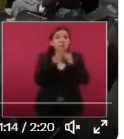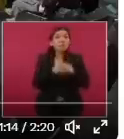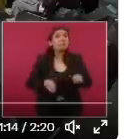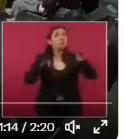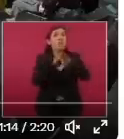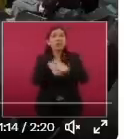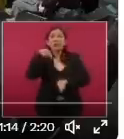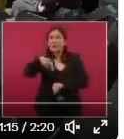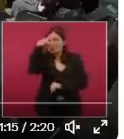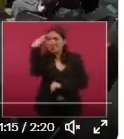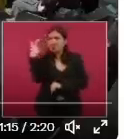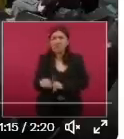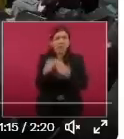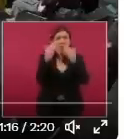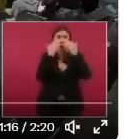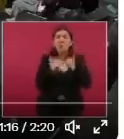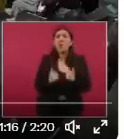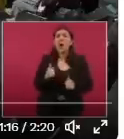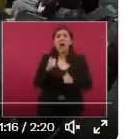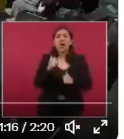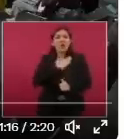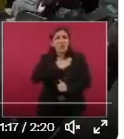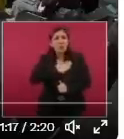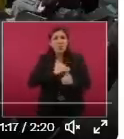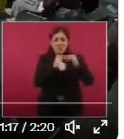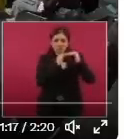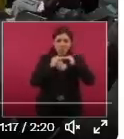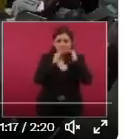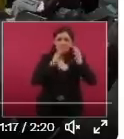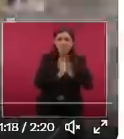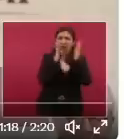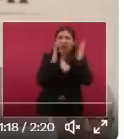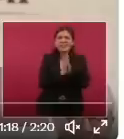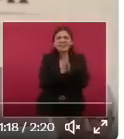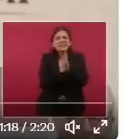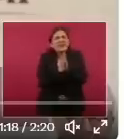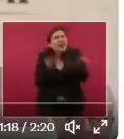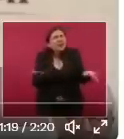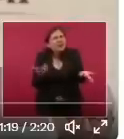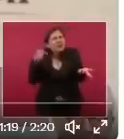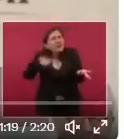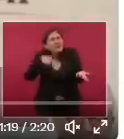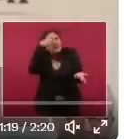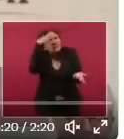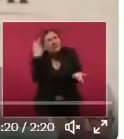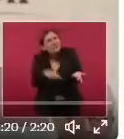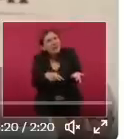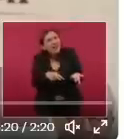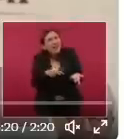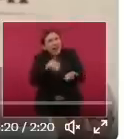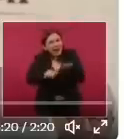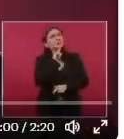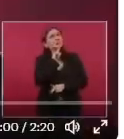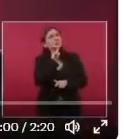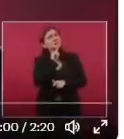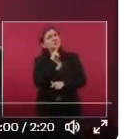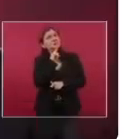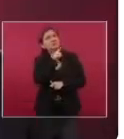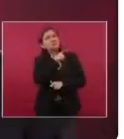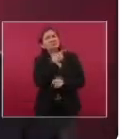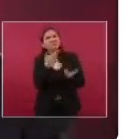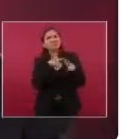que estuvieron criticando sobre todo el Plan B de la Reforma electoral escuche usted